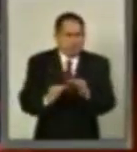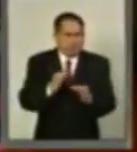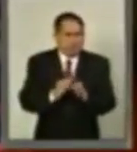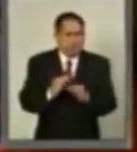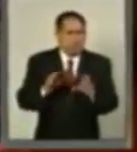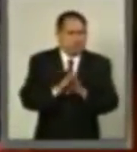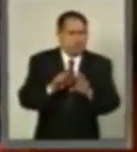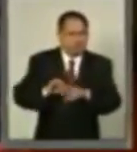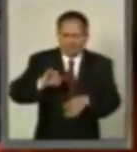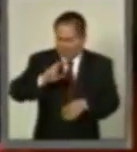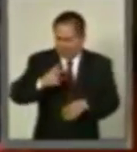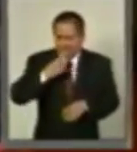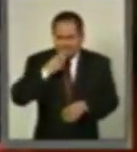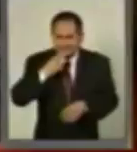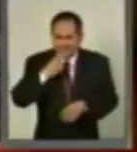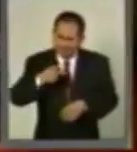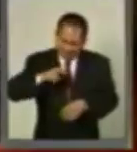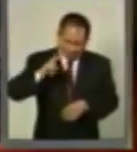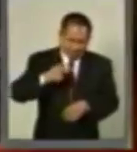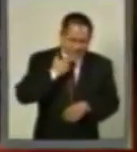y que sirve, y sirve bien.